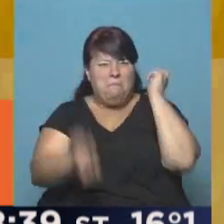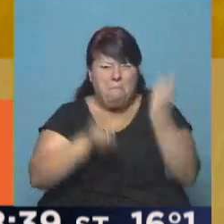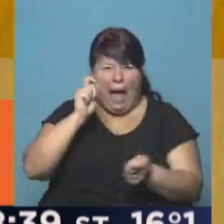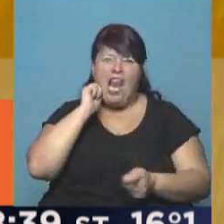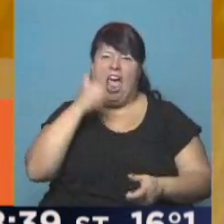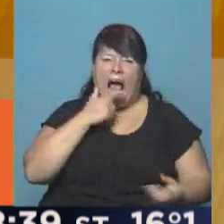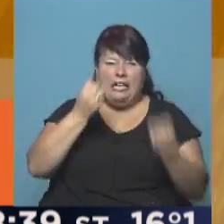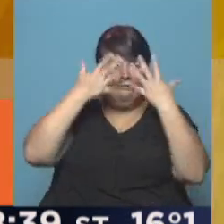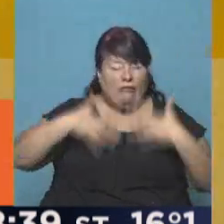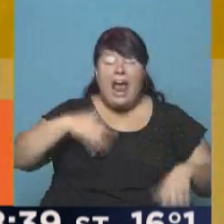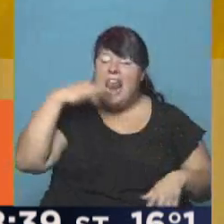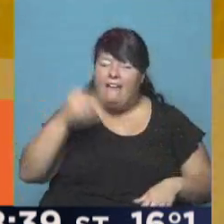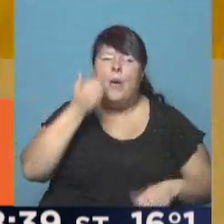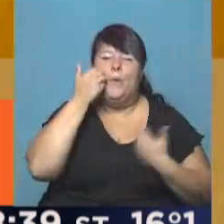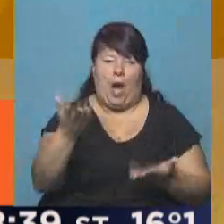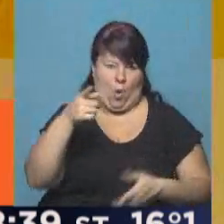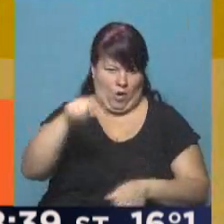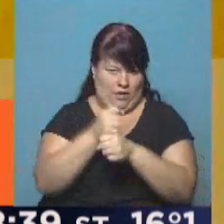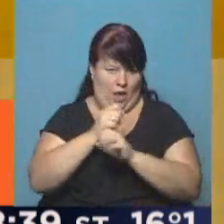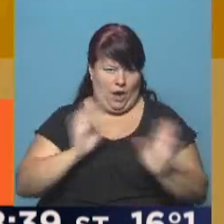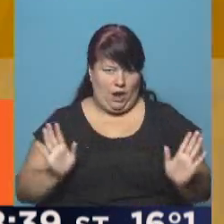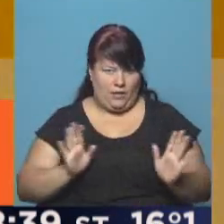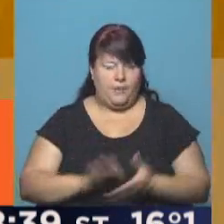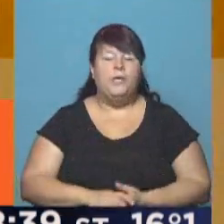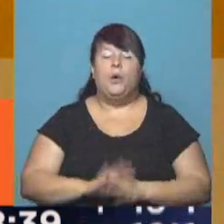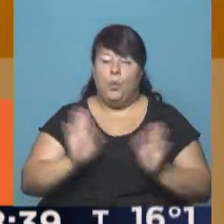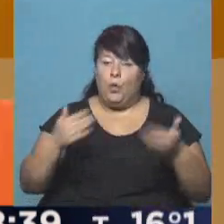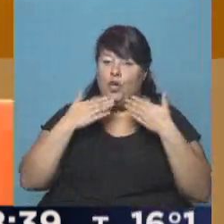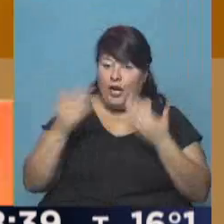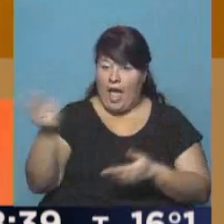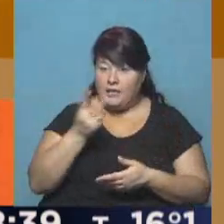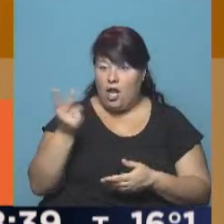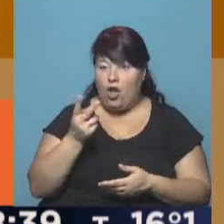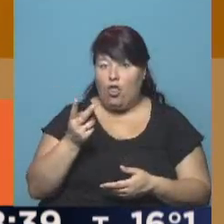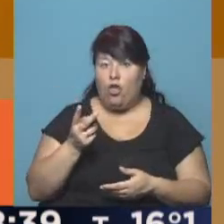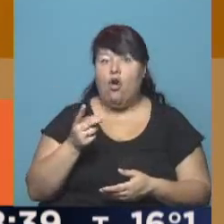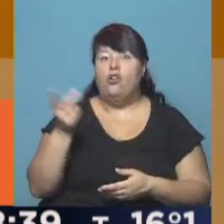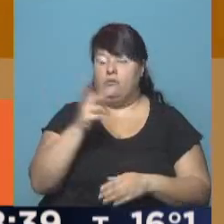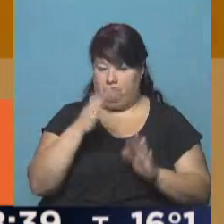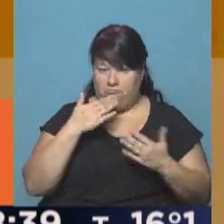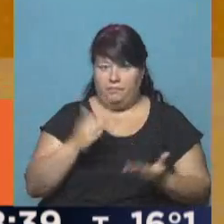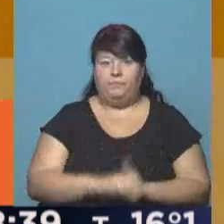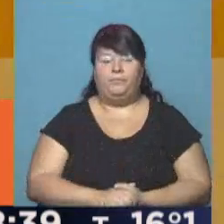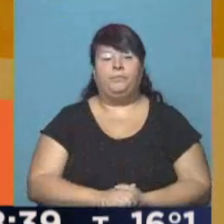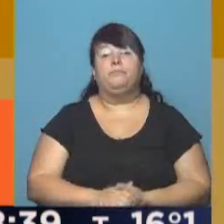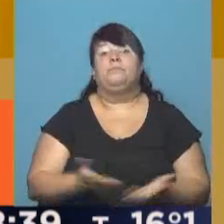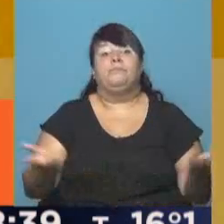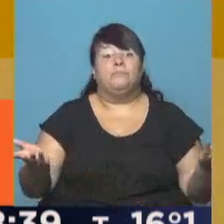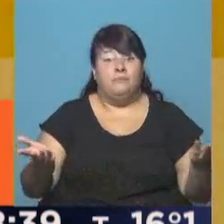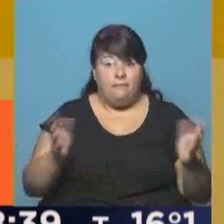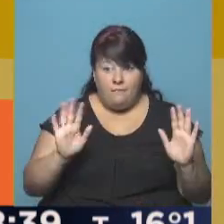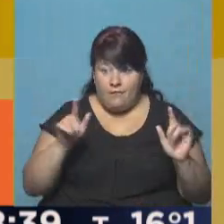recibimos gas es verdaderamente una vergüenza lo que han hecho bueno gracias les agradezco mucho a los dos bueno